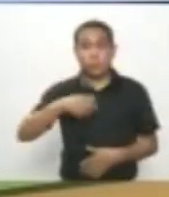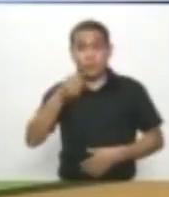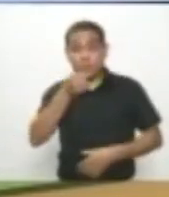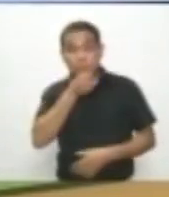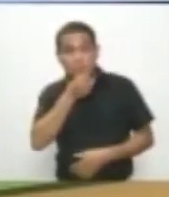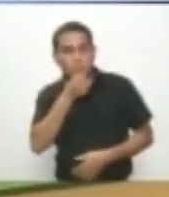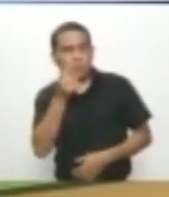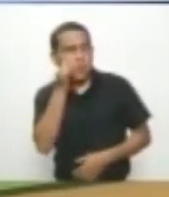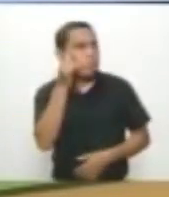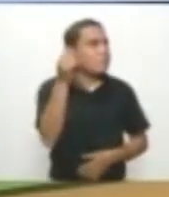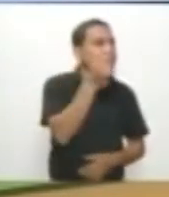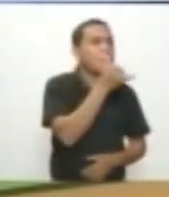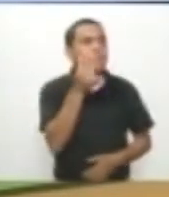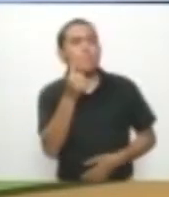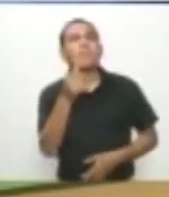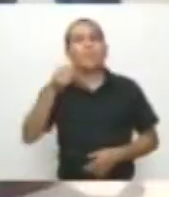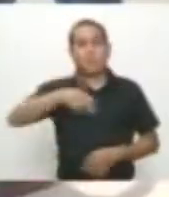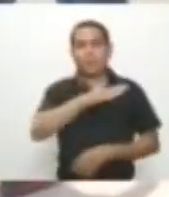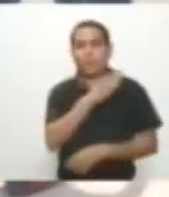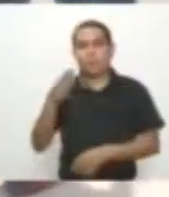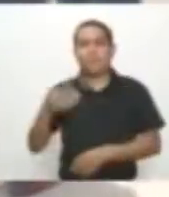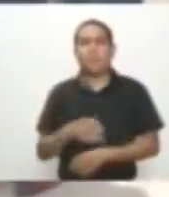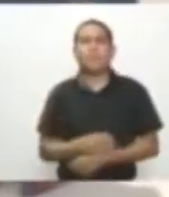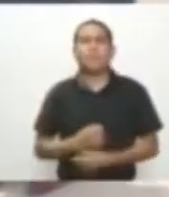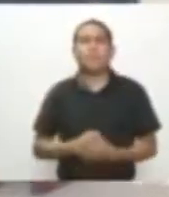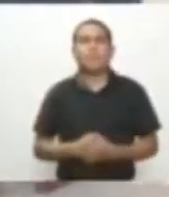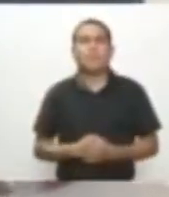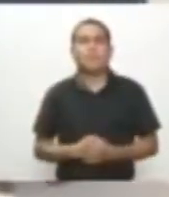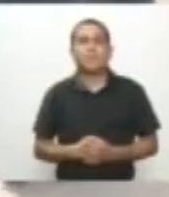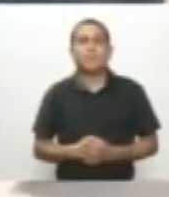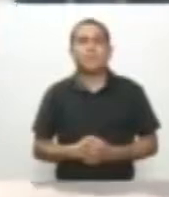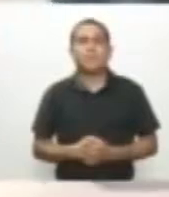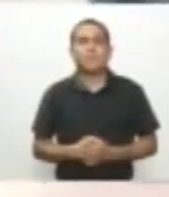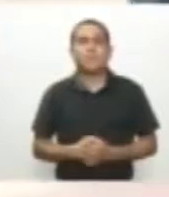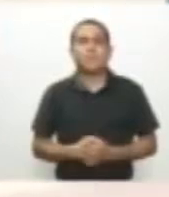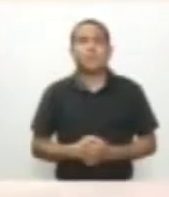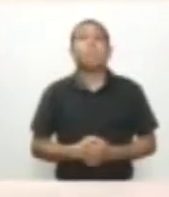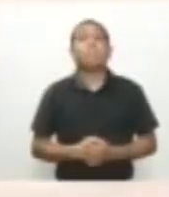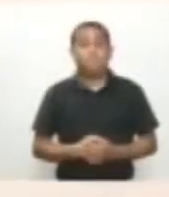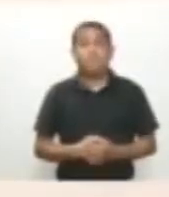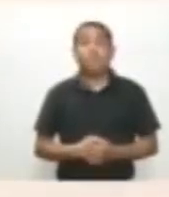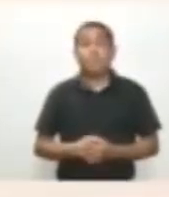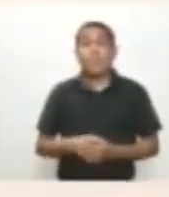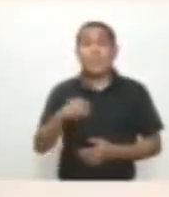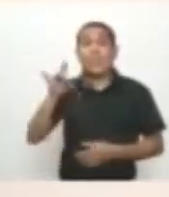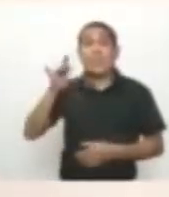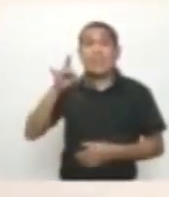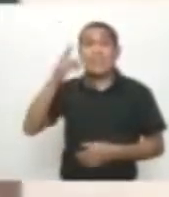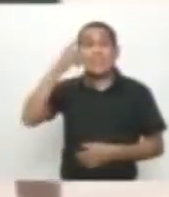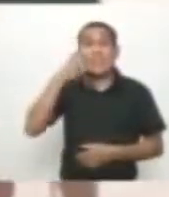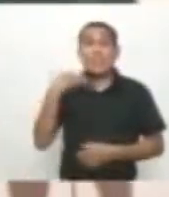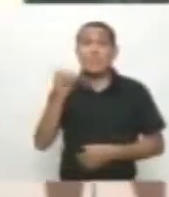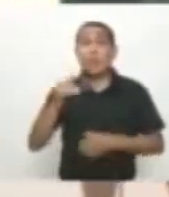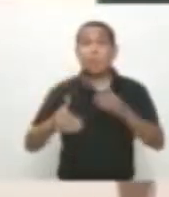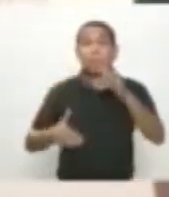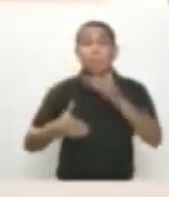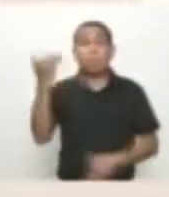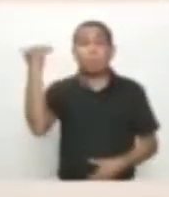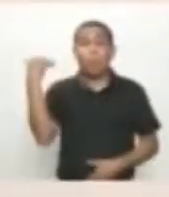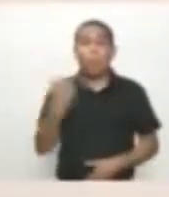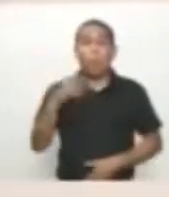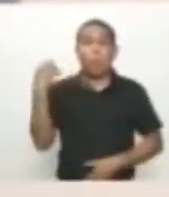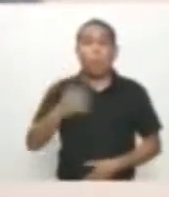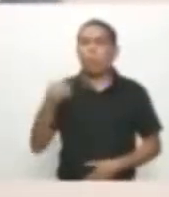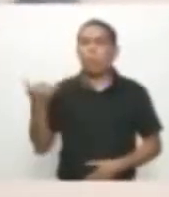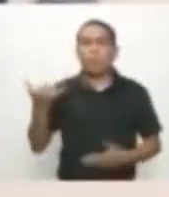estuvimos también aquí en Barranquilla. Ya van a completar 15 días en paro los docentes en